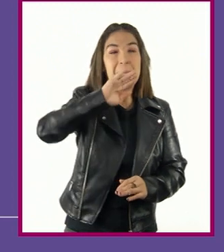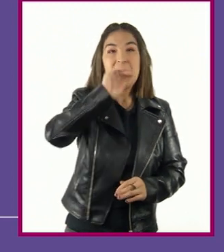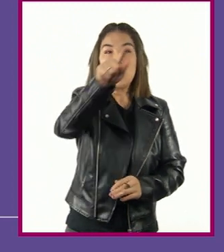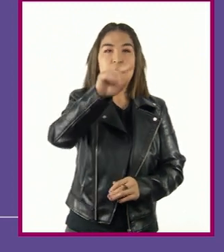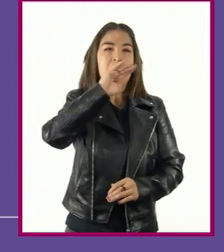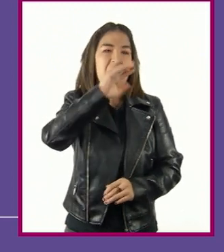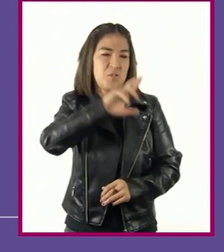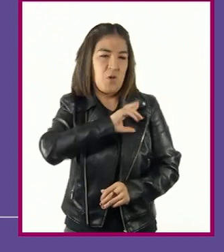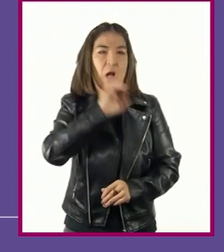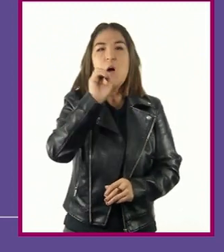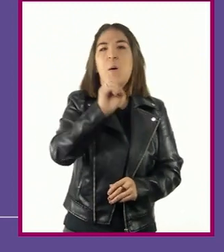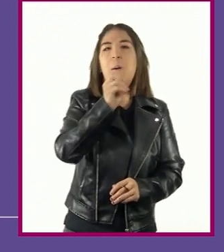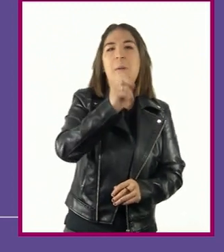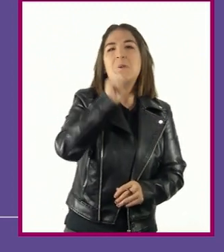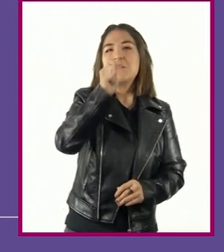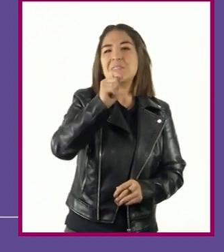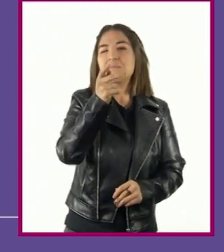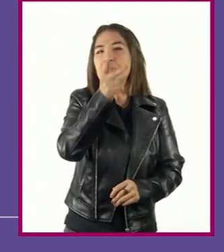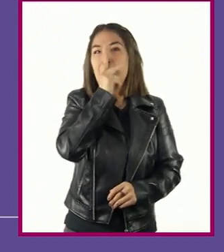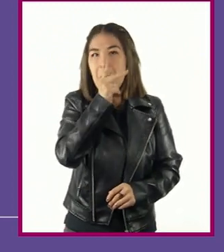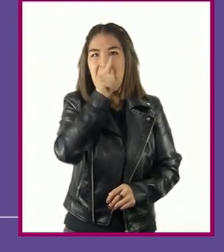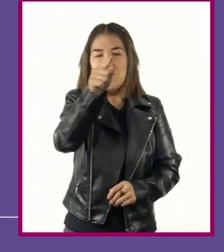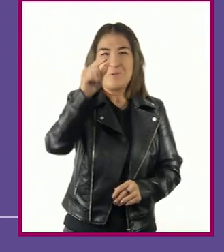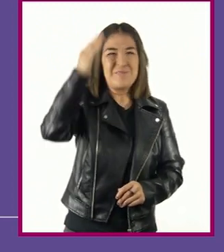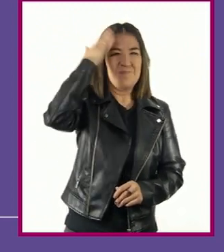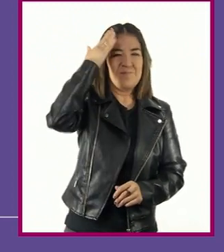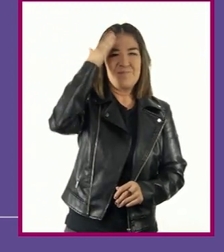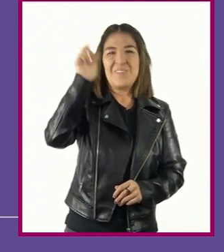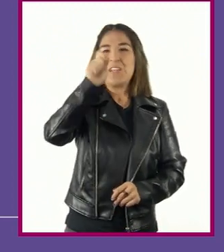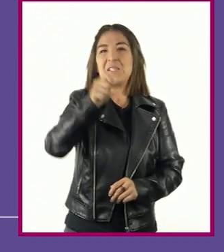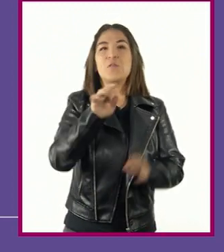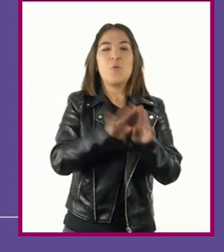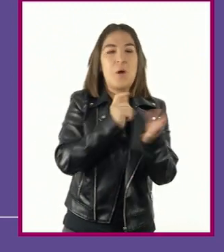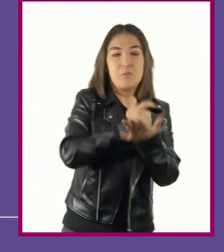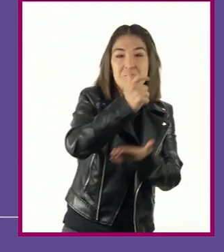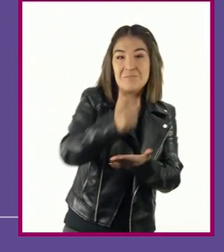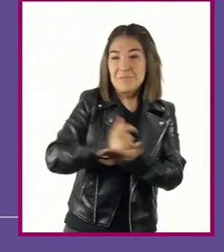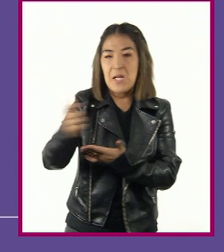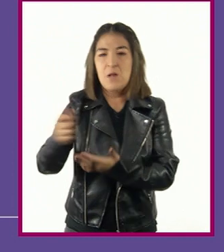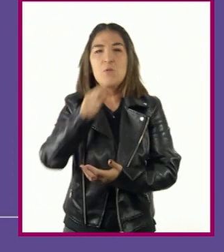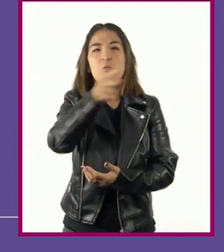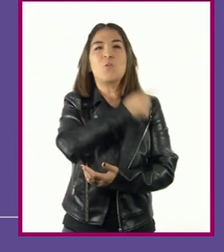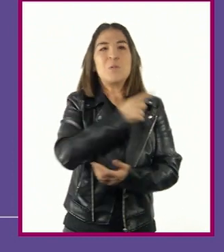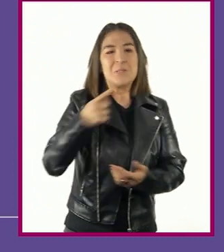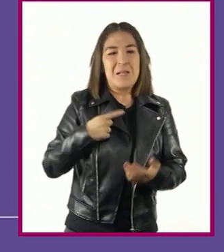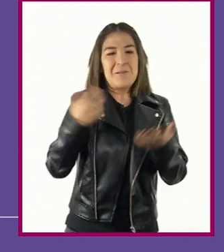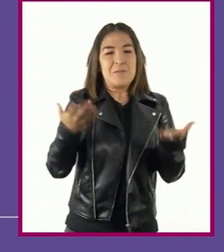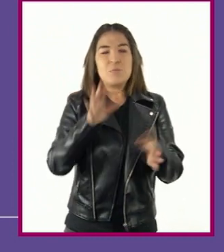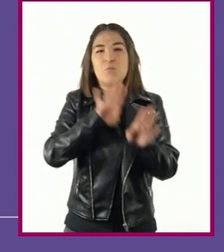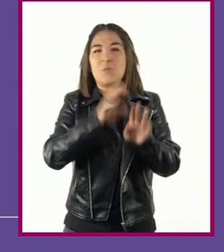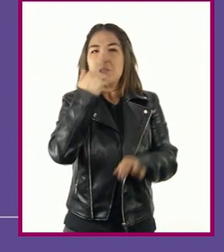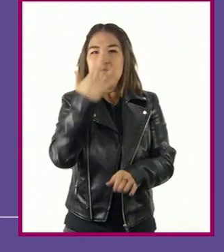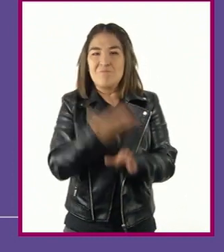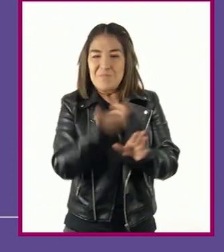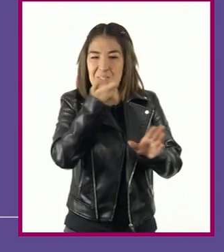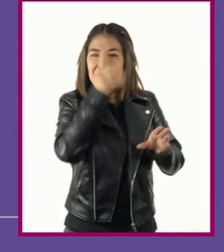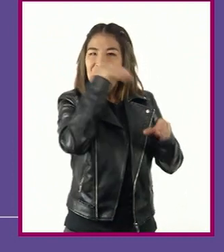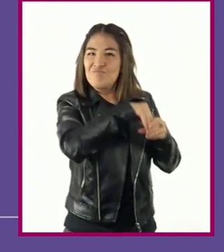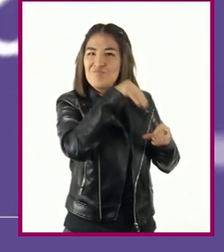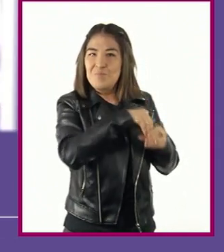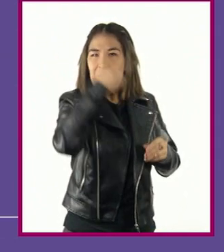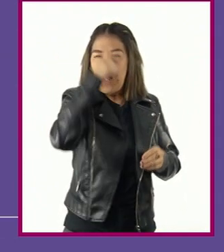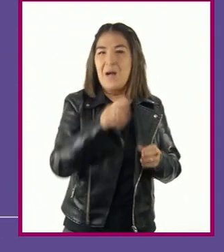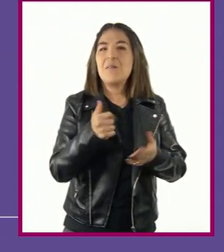ingresos entre todas y todos para que cada quien satisfaga sus necesidades. Les propongo dos